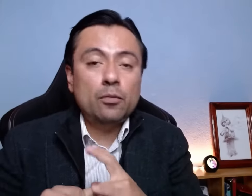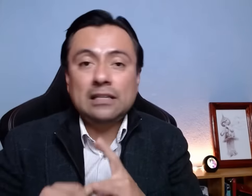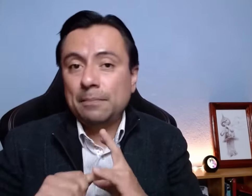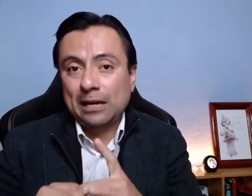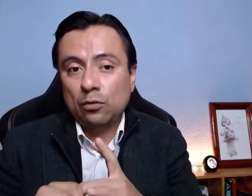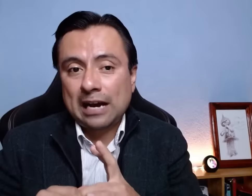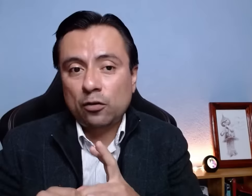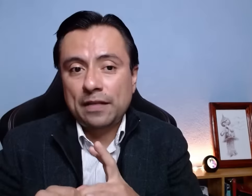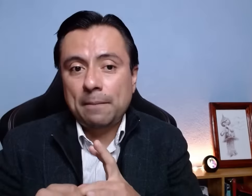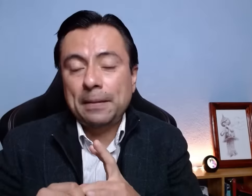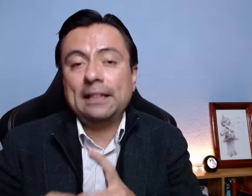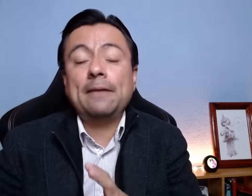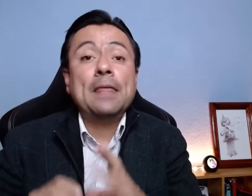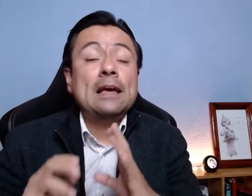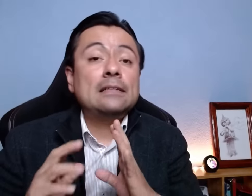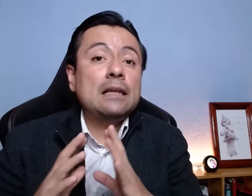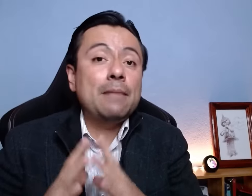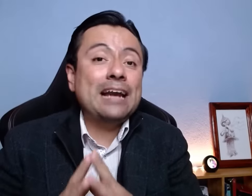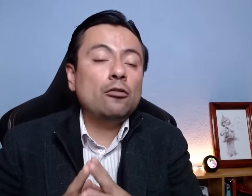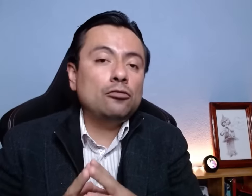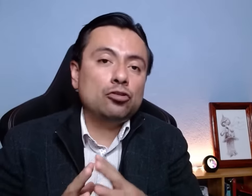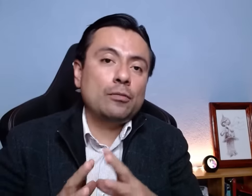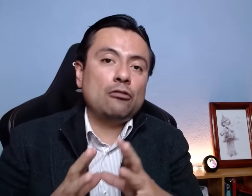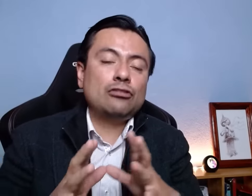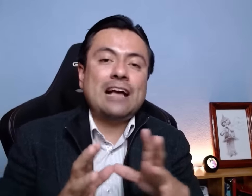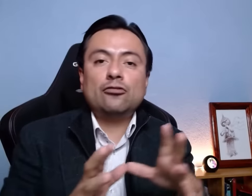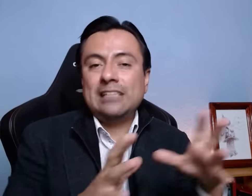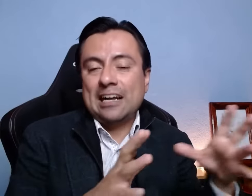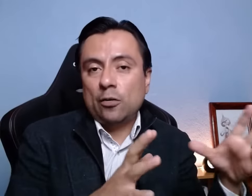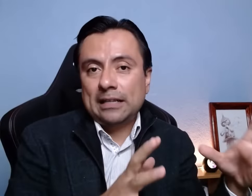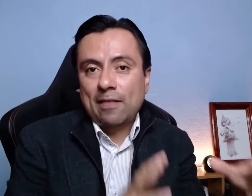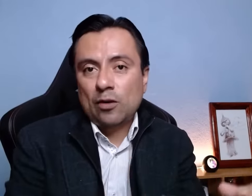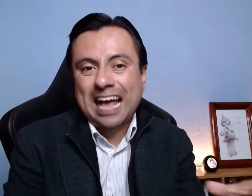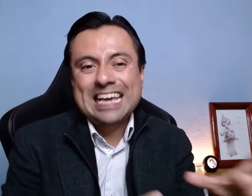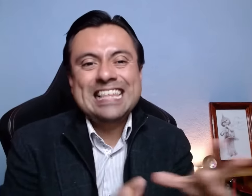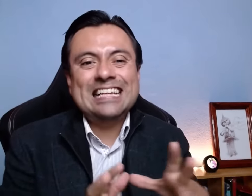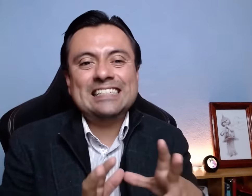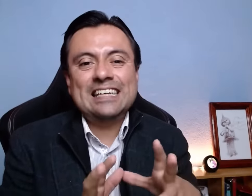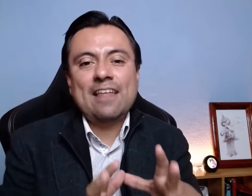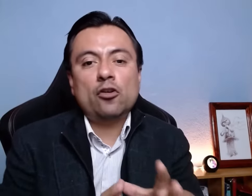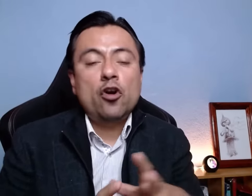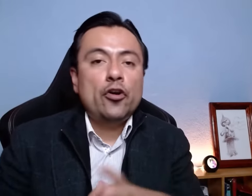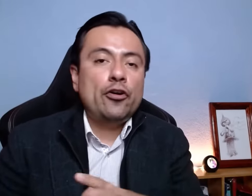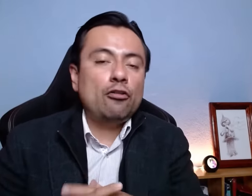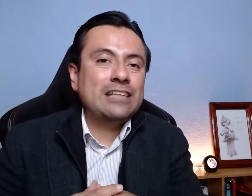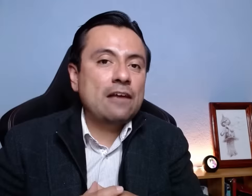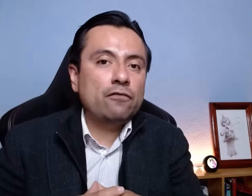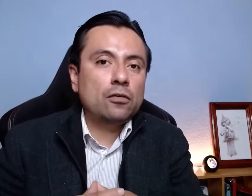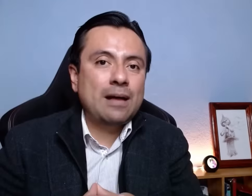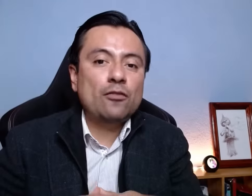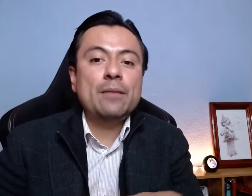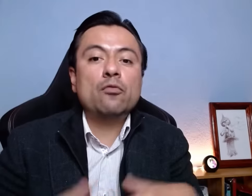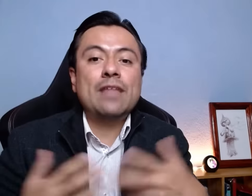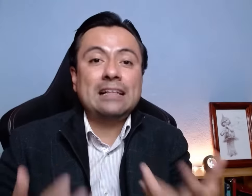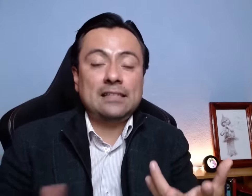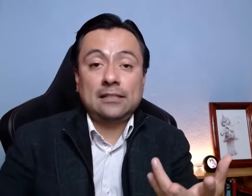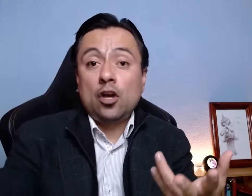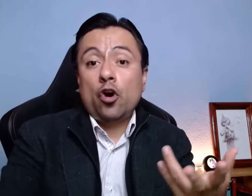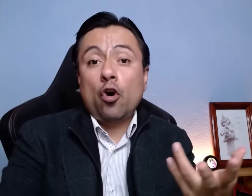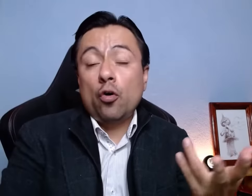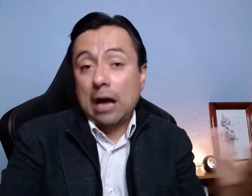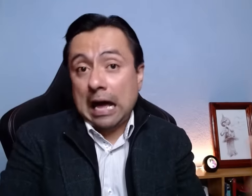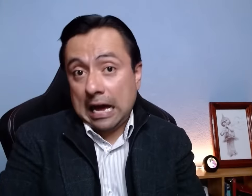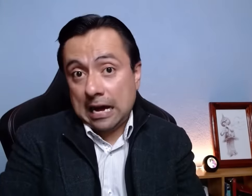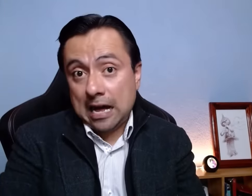3 meses por aceptar un cargo del PT. Sin embargo, sobre los casos de la gobernadora y del senador, no se ha informado de